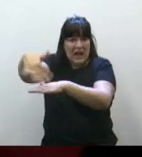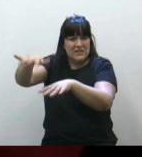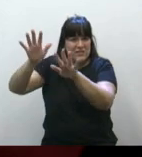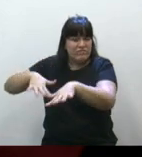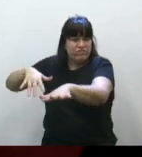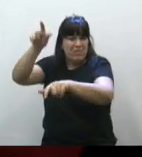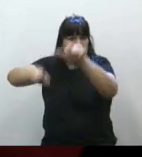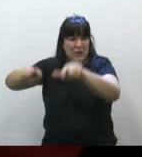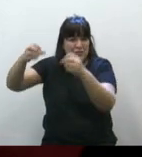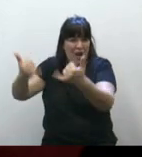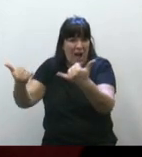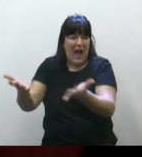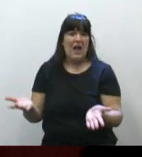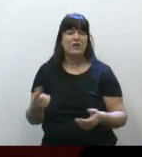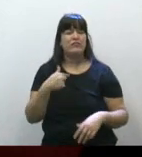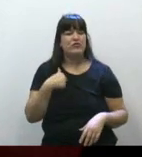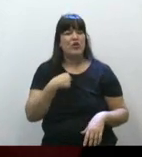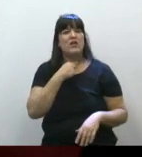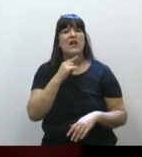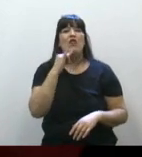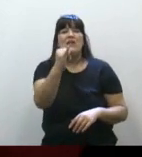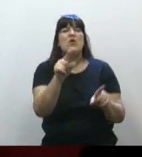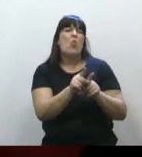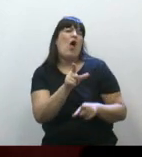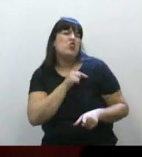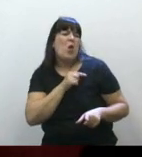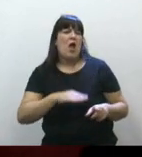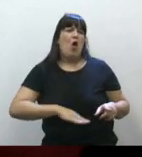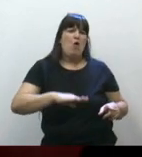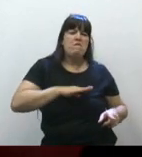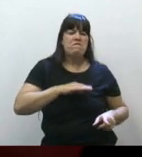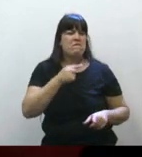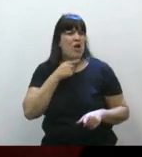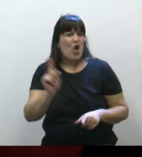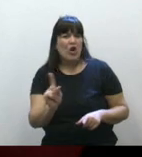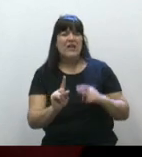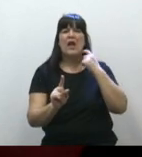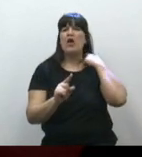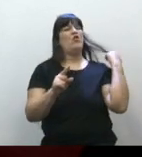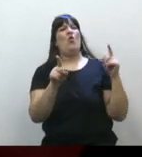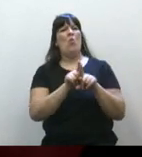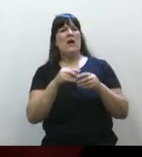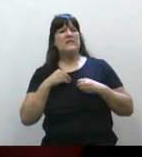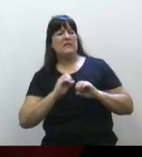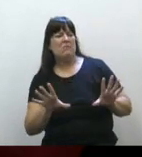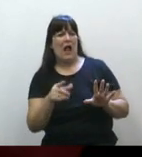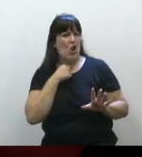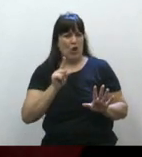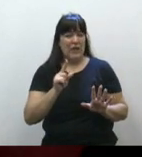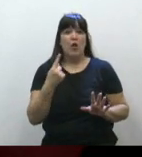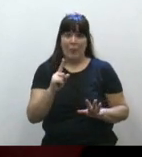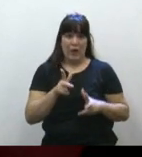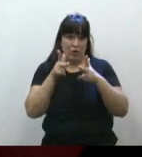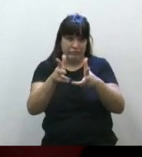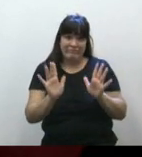tal vez lo quiero decir sin lastimar a nadie ni que nadie se sienta mortificado pero los grandes